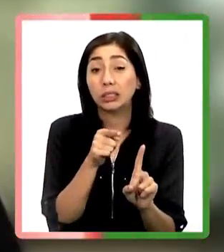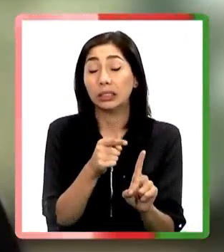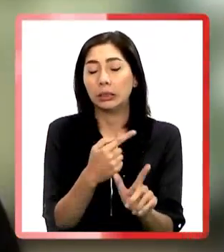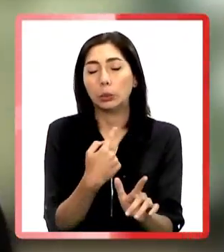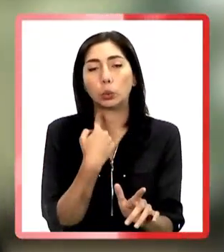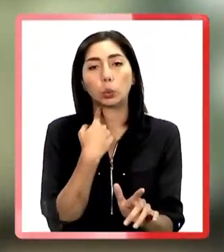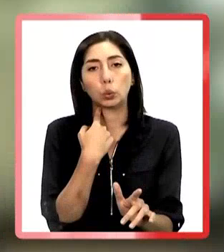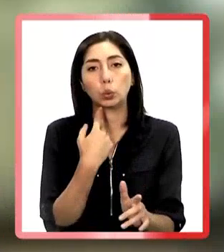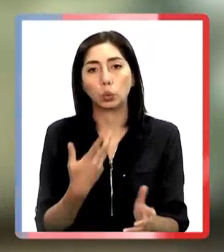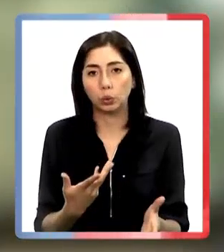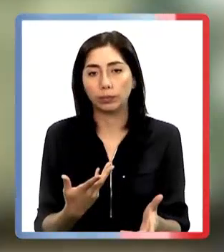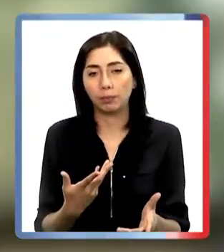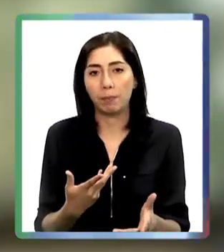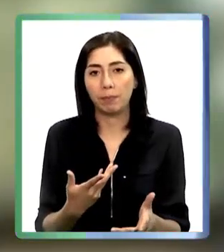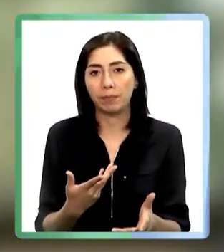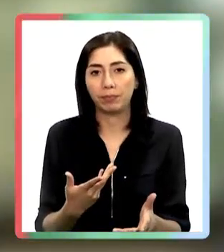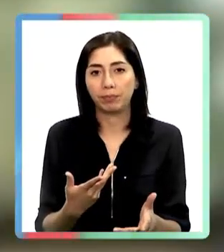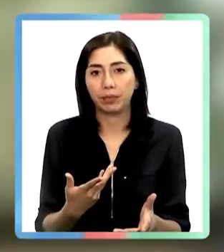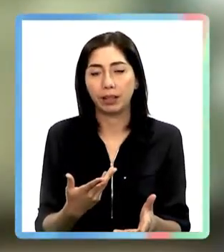son